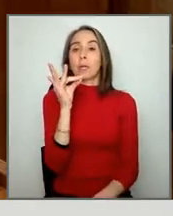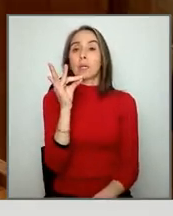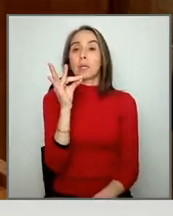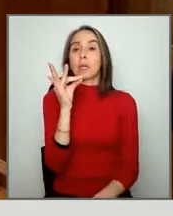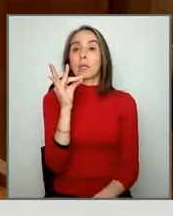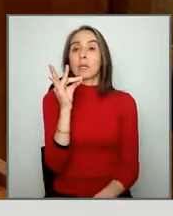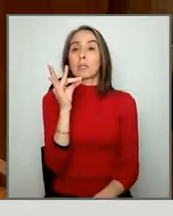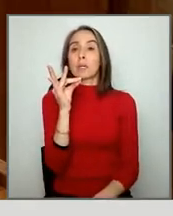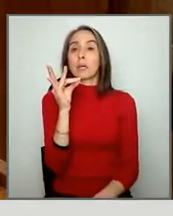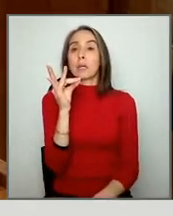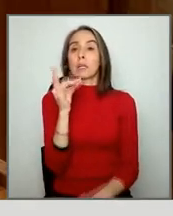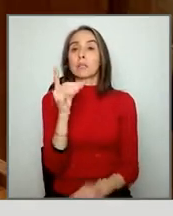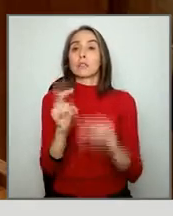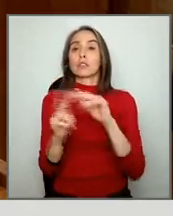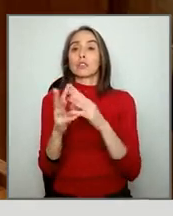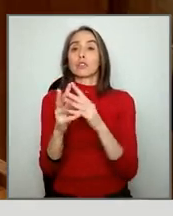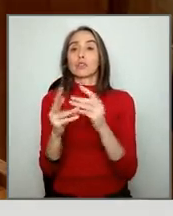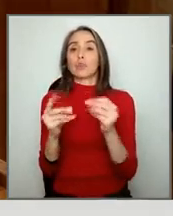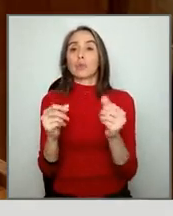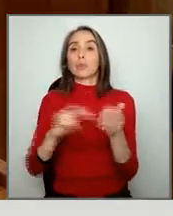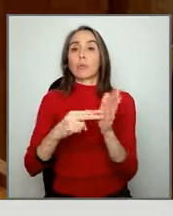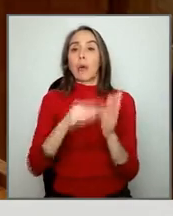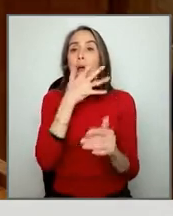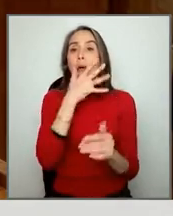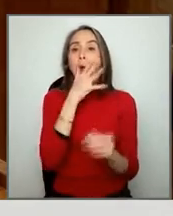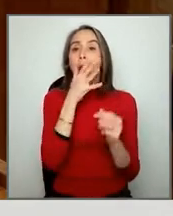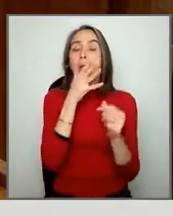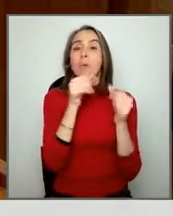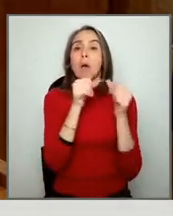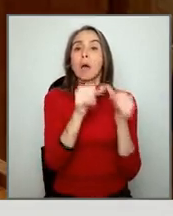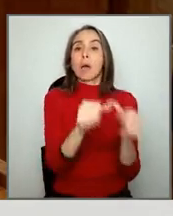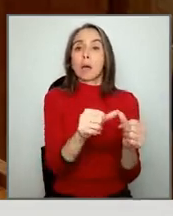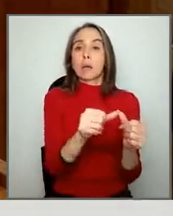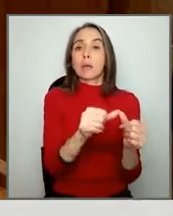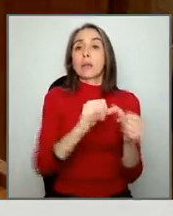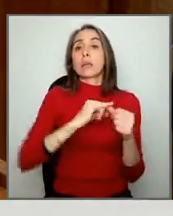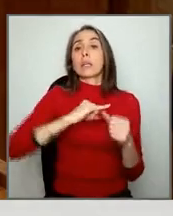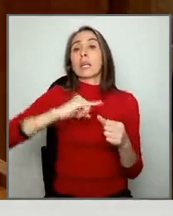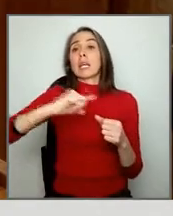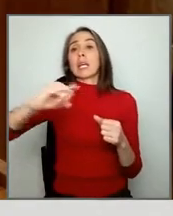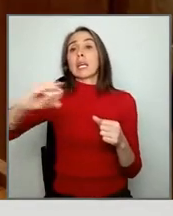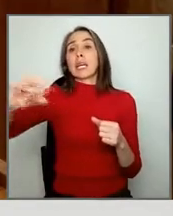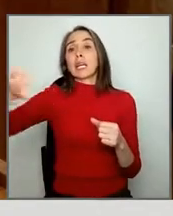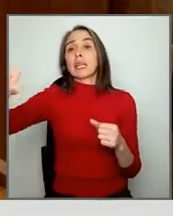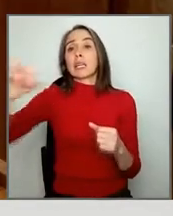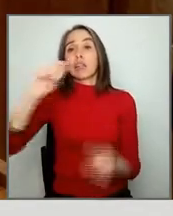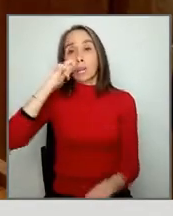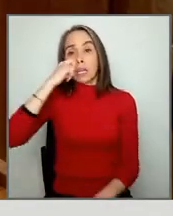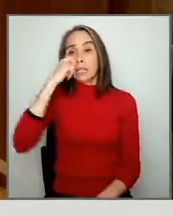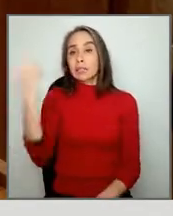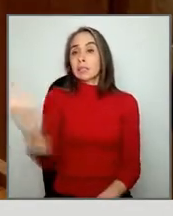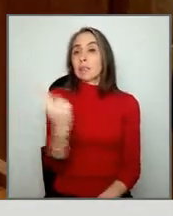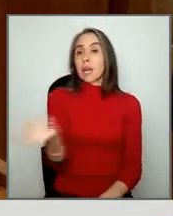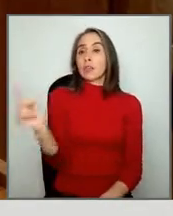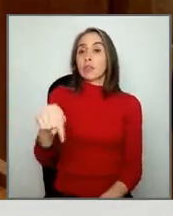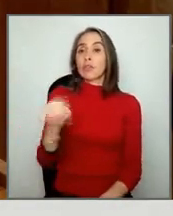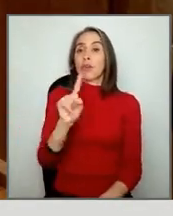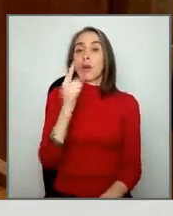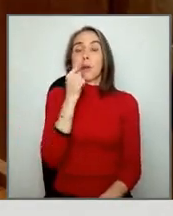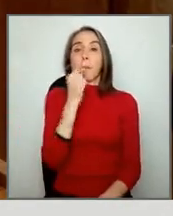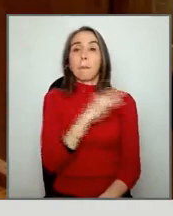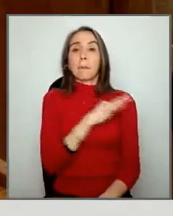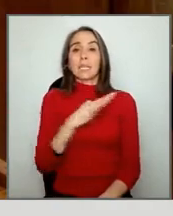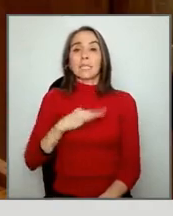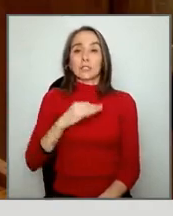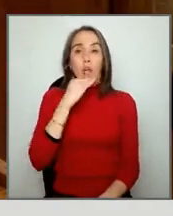lo de la solución de los fenómenos hídricos son eternos e infinitos hecho de menos al ministro de agricultura señora ministra porque